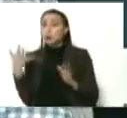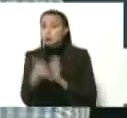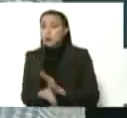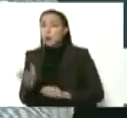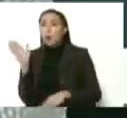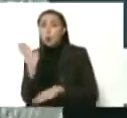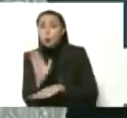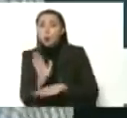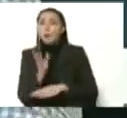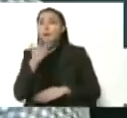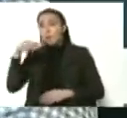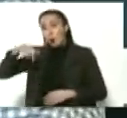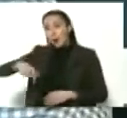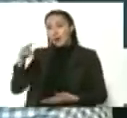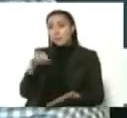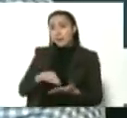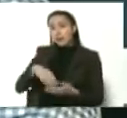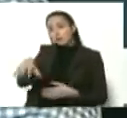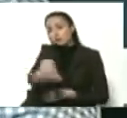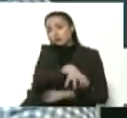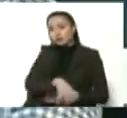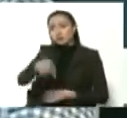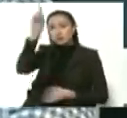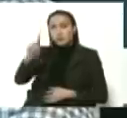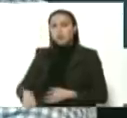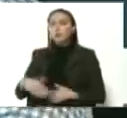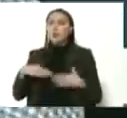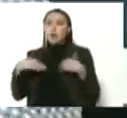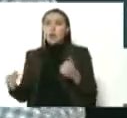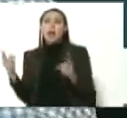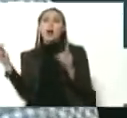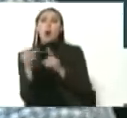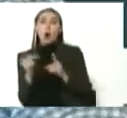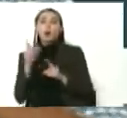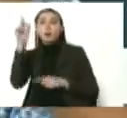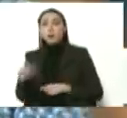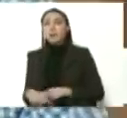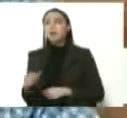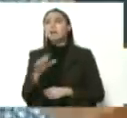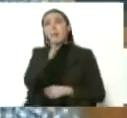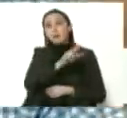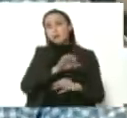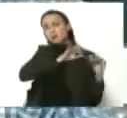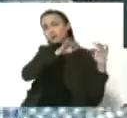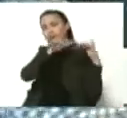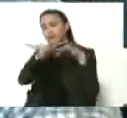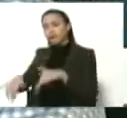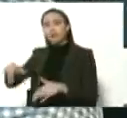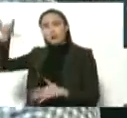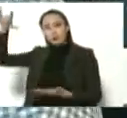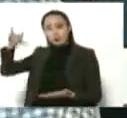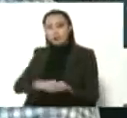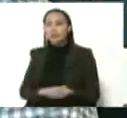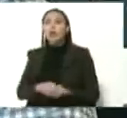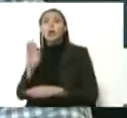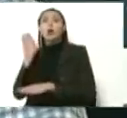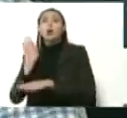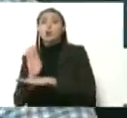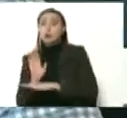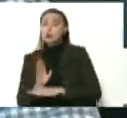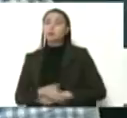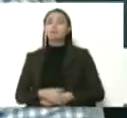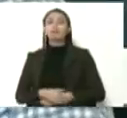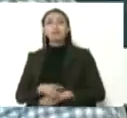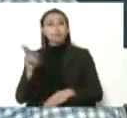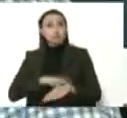resguardo, en el caso de Miranda y otros estados, hoteles sanitarios, donde hemos recibido a los migrantes y donde hemos resguardado, protegido, cuidado con